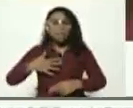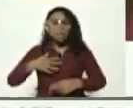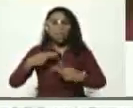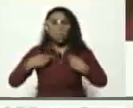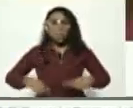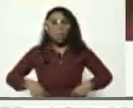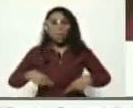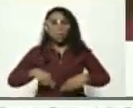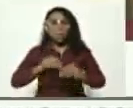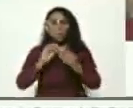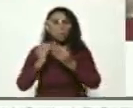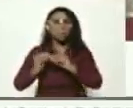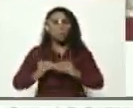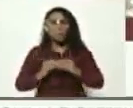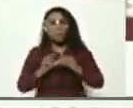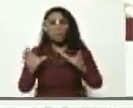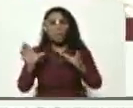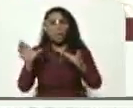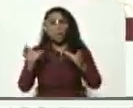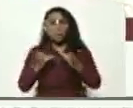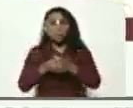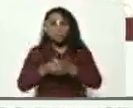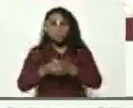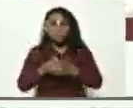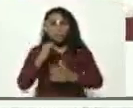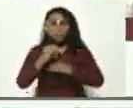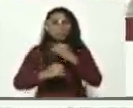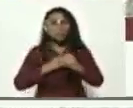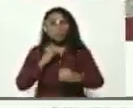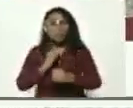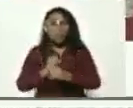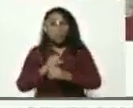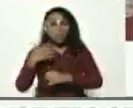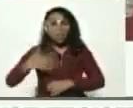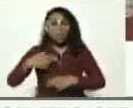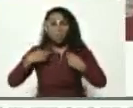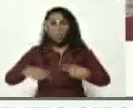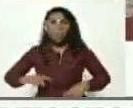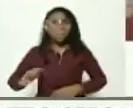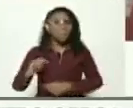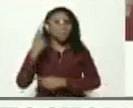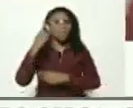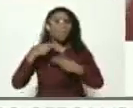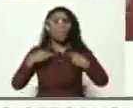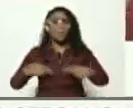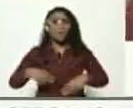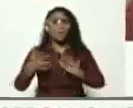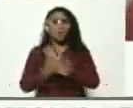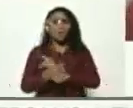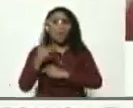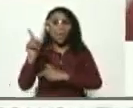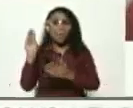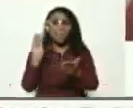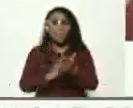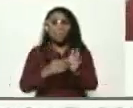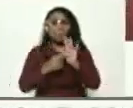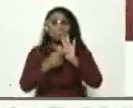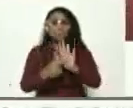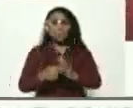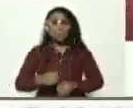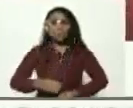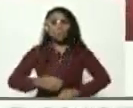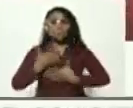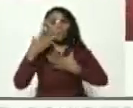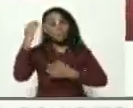En la Convención Internacional de los Derechos Humanos, la primera que se proclamó en la humanidad, está allí, inspirado en